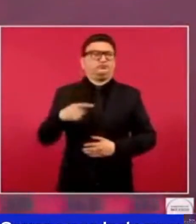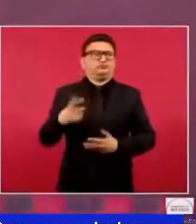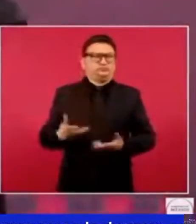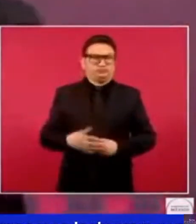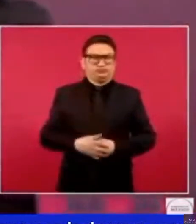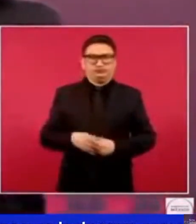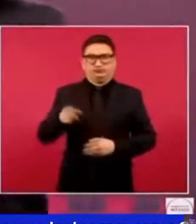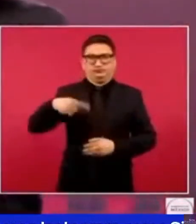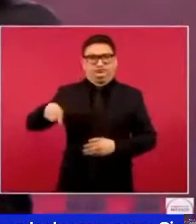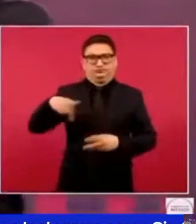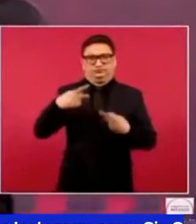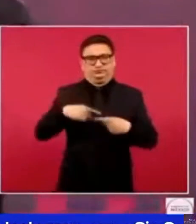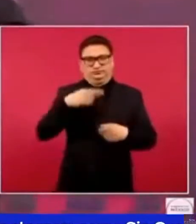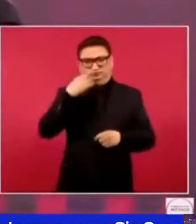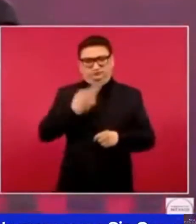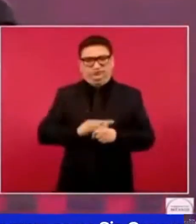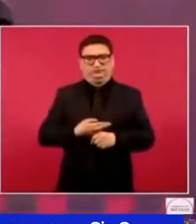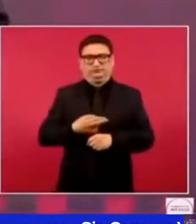delincuentes